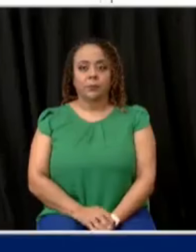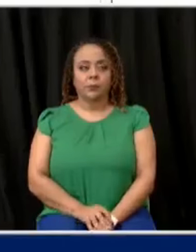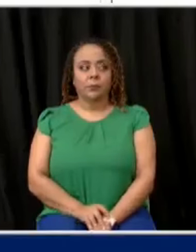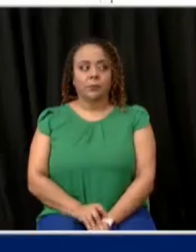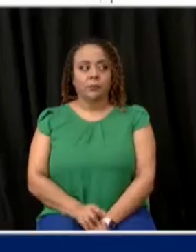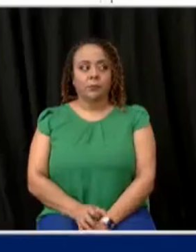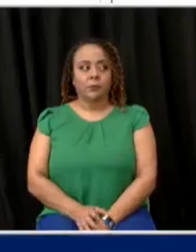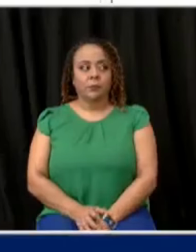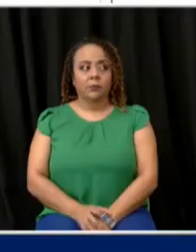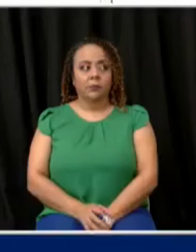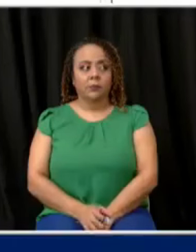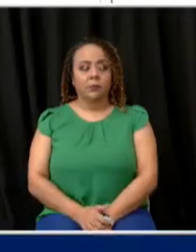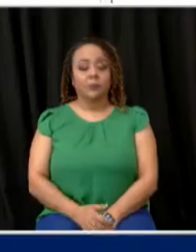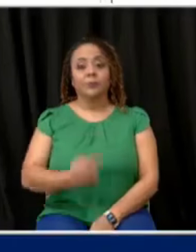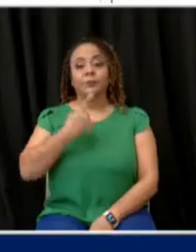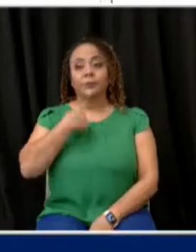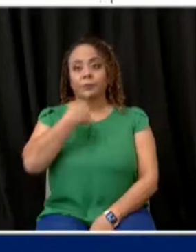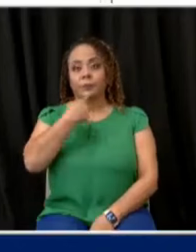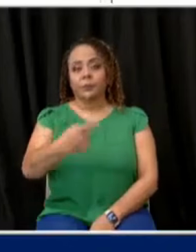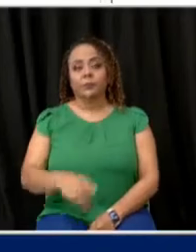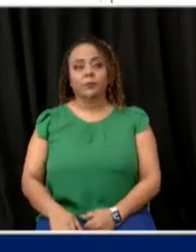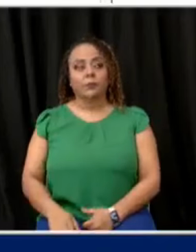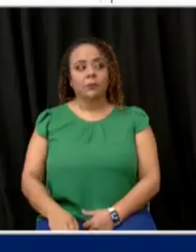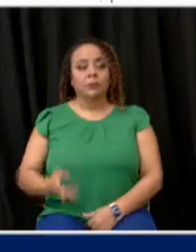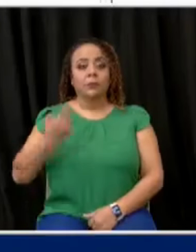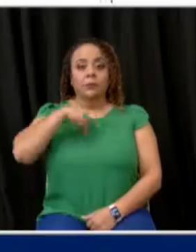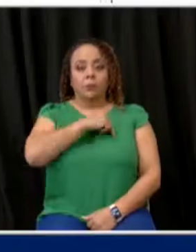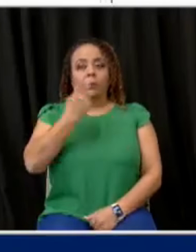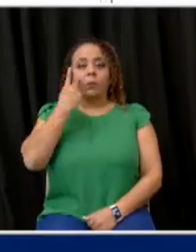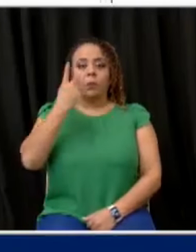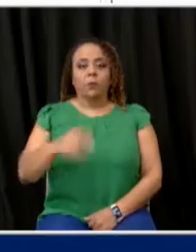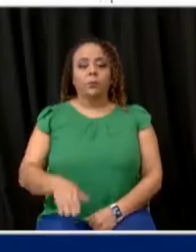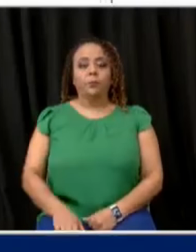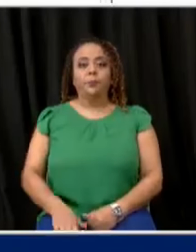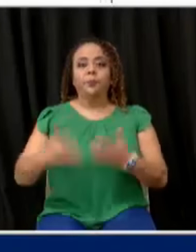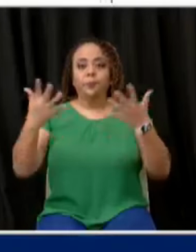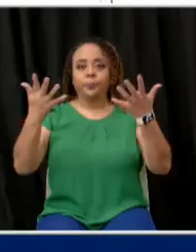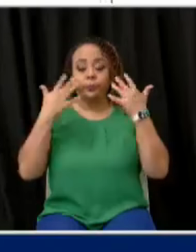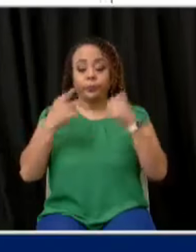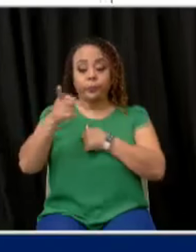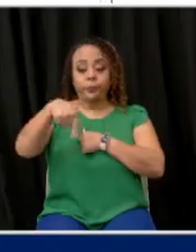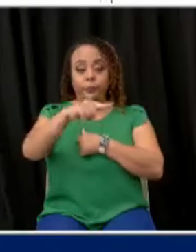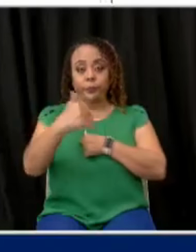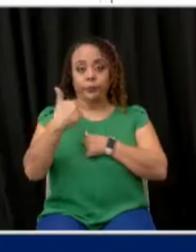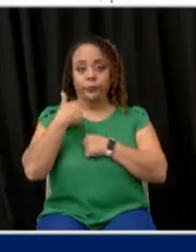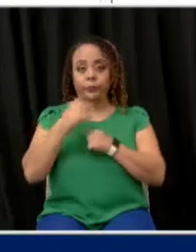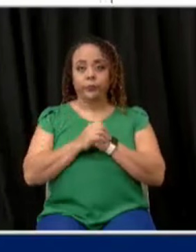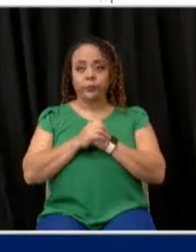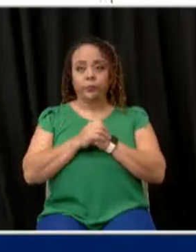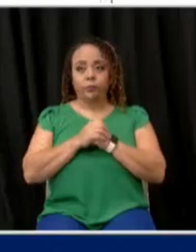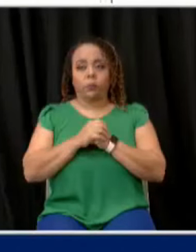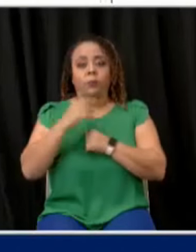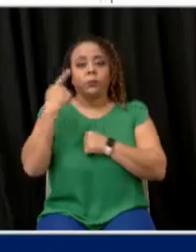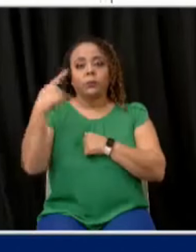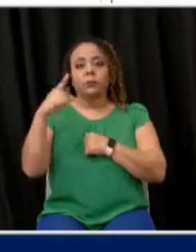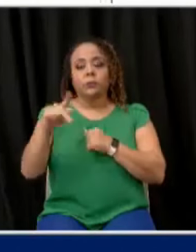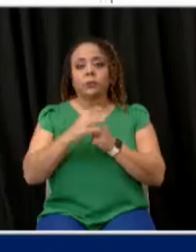Sí, les decía de que cuando nosotros vemos la cantidad de calor a la que ellos se están exponiendo, los